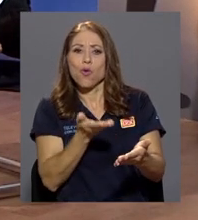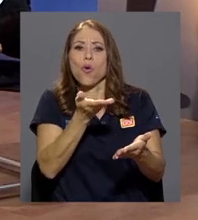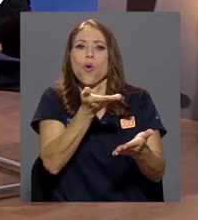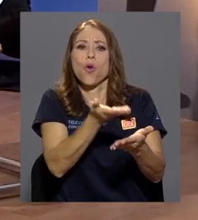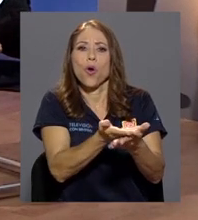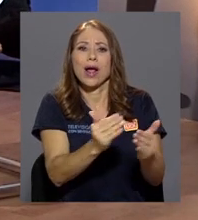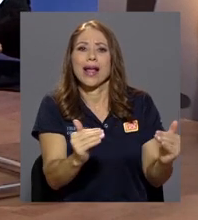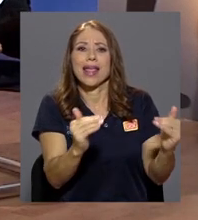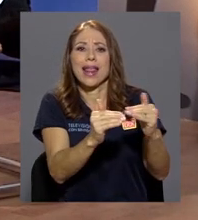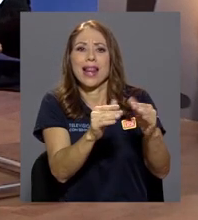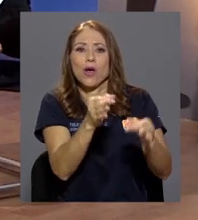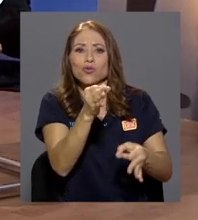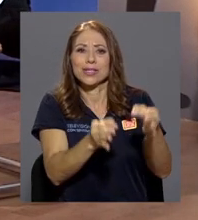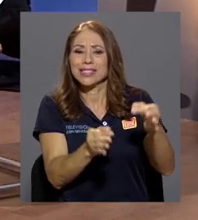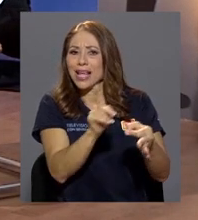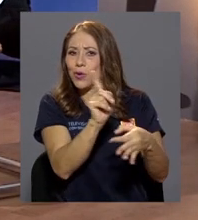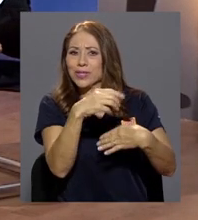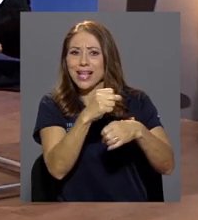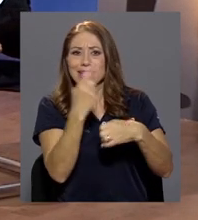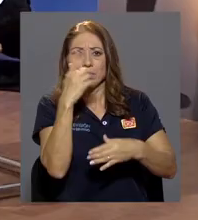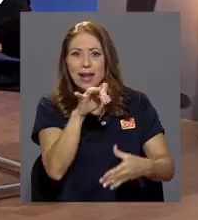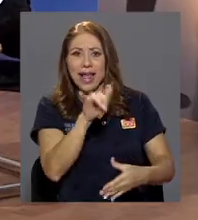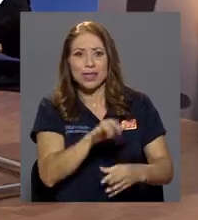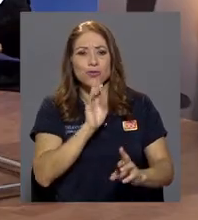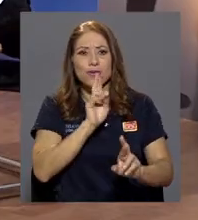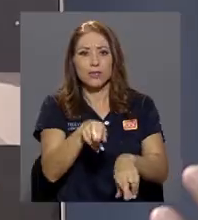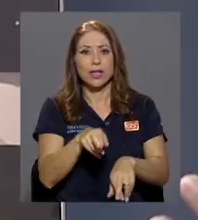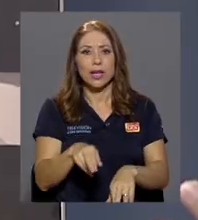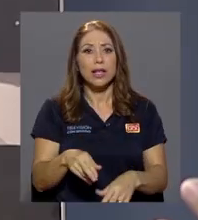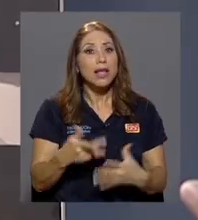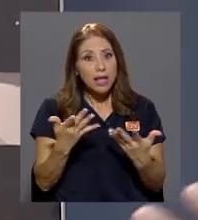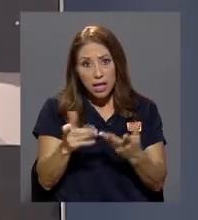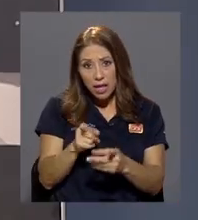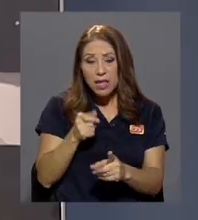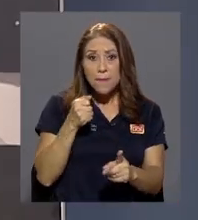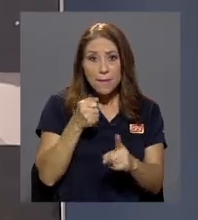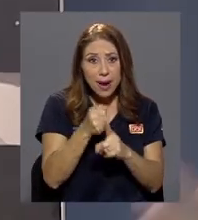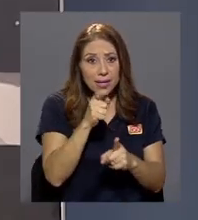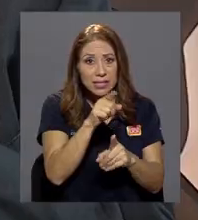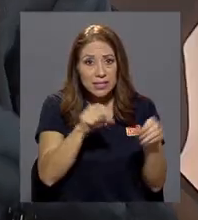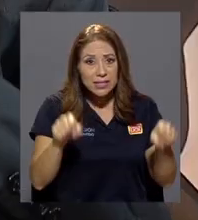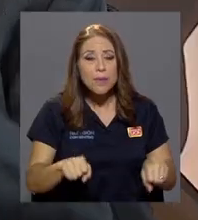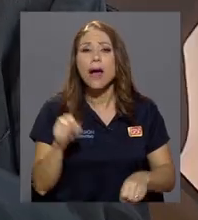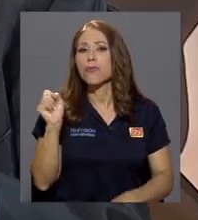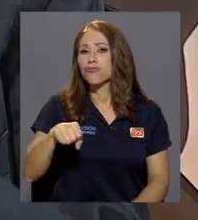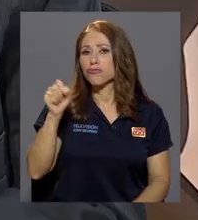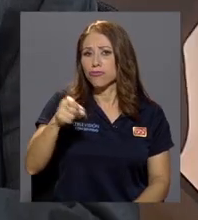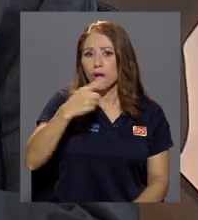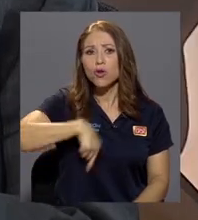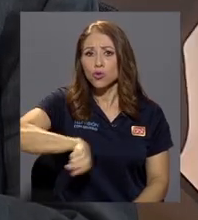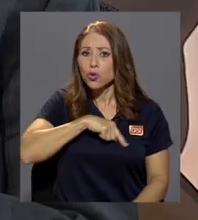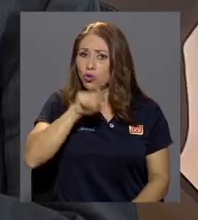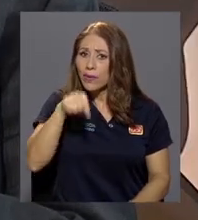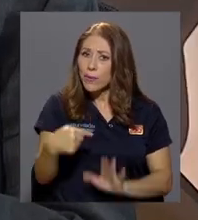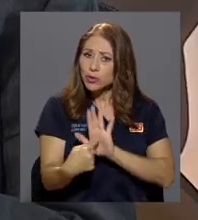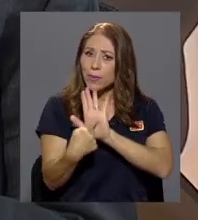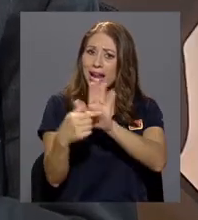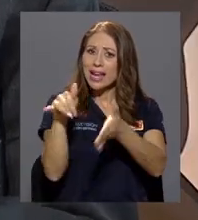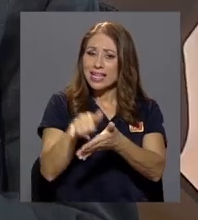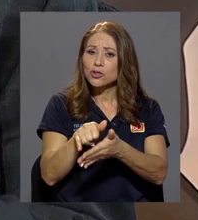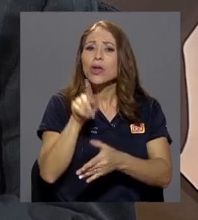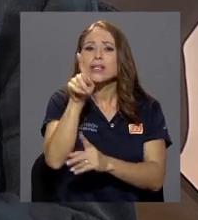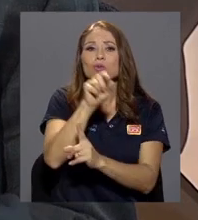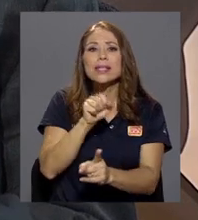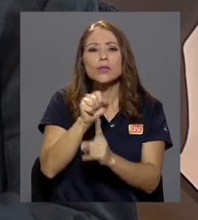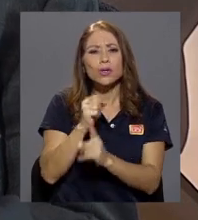para poder dar una respuesta semejante por lo que necesariamente impacta sobre sí ante todo tenemos que desvelar esto yo creo que es